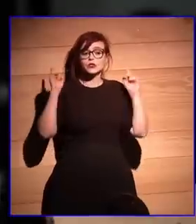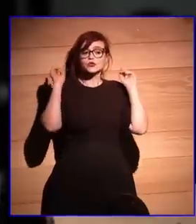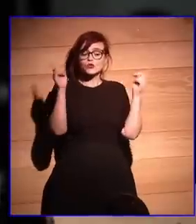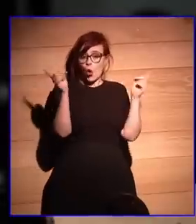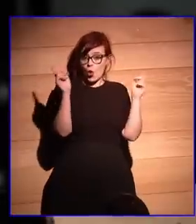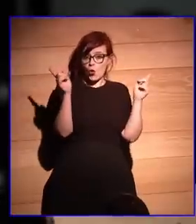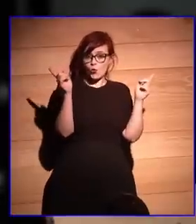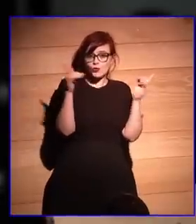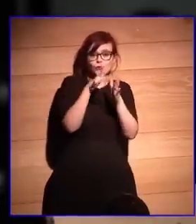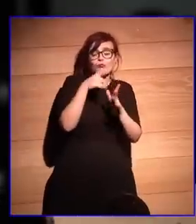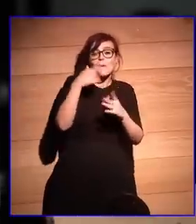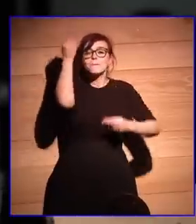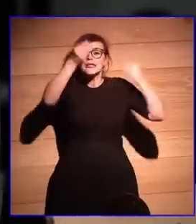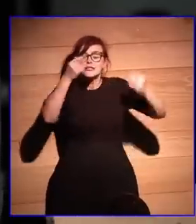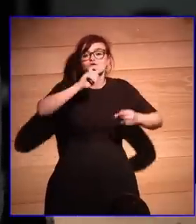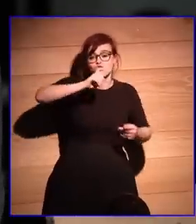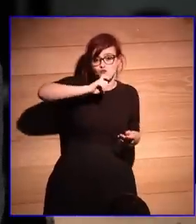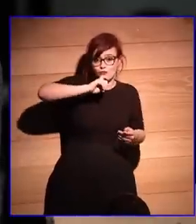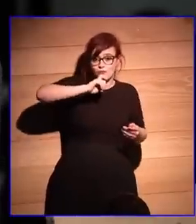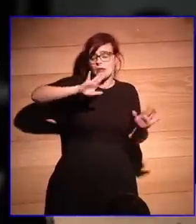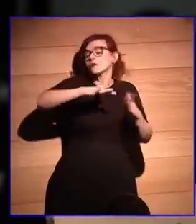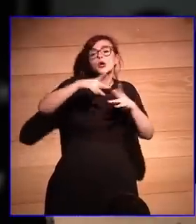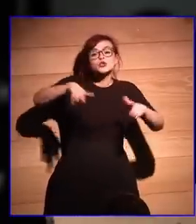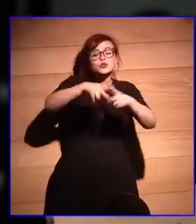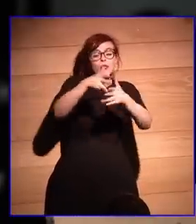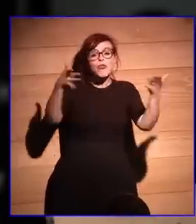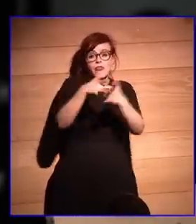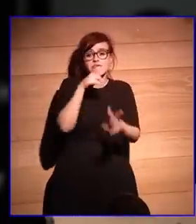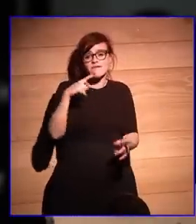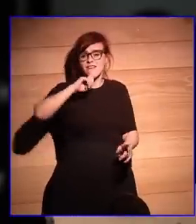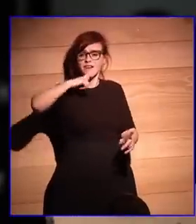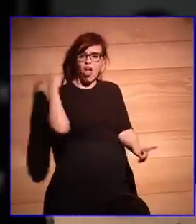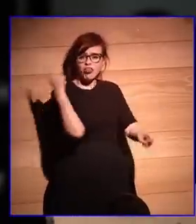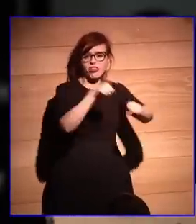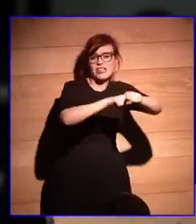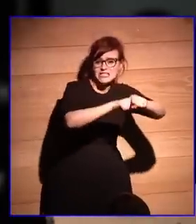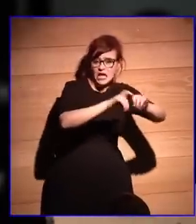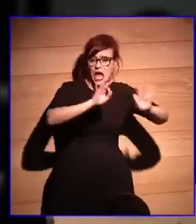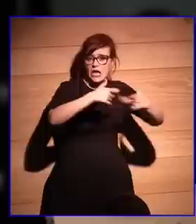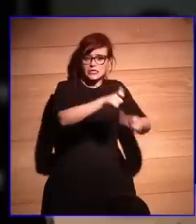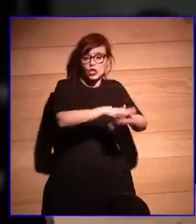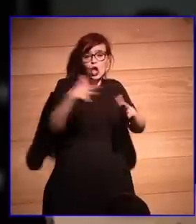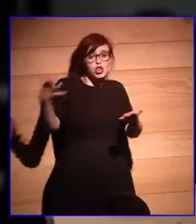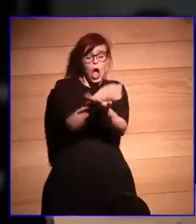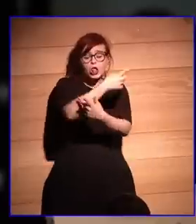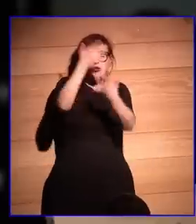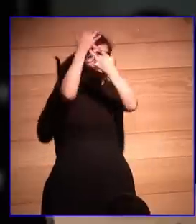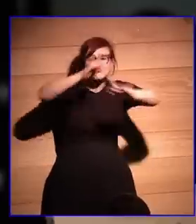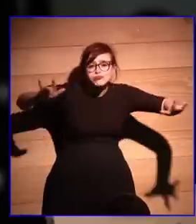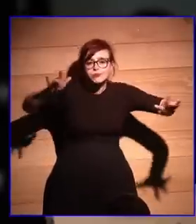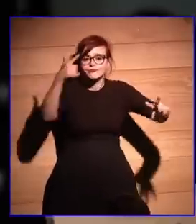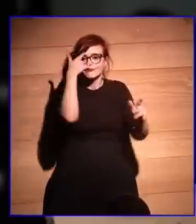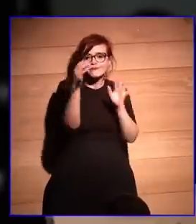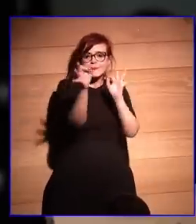pensamos lo que se supone que hay que pensar. De manera que en una sociedad racista, todo el mundo será racista y dentro de esa